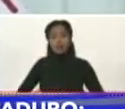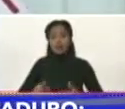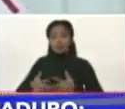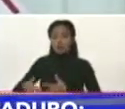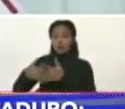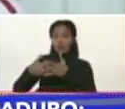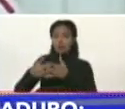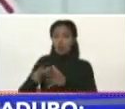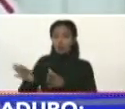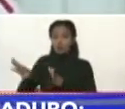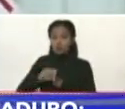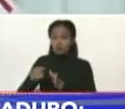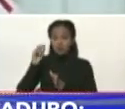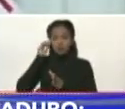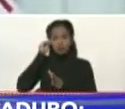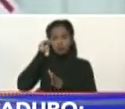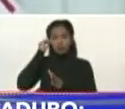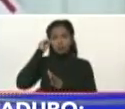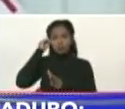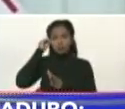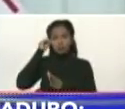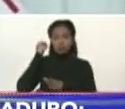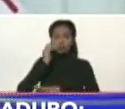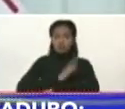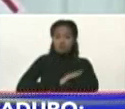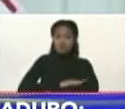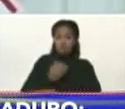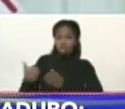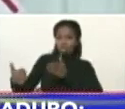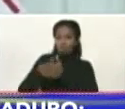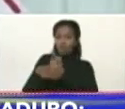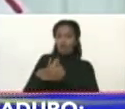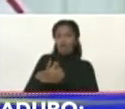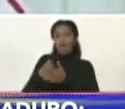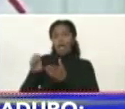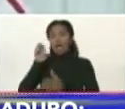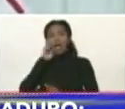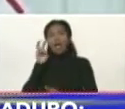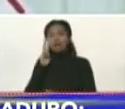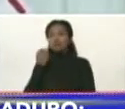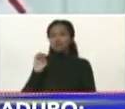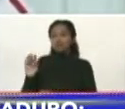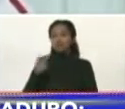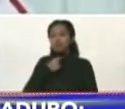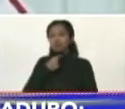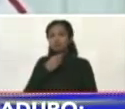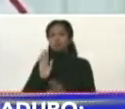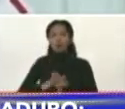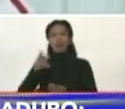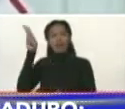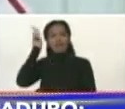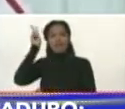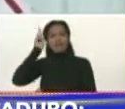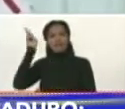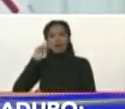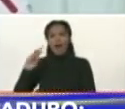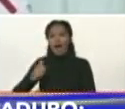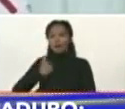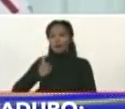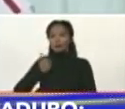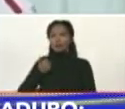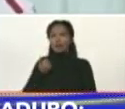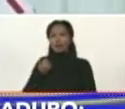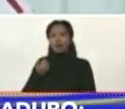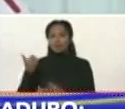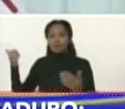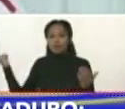como Calimán se complotaron contra Evo por racismo, porque es el indio. y vieron la oportunidad para meterle